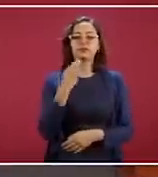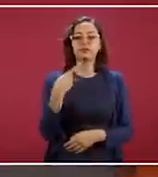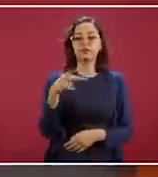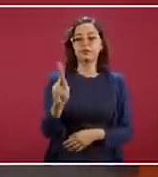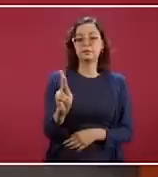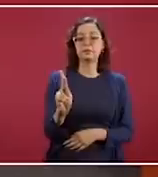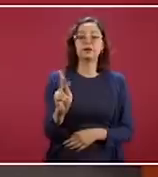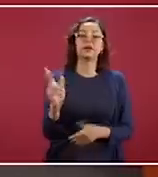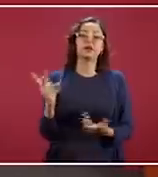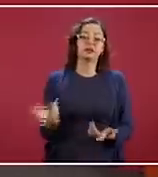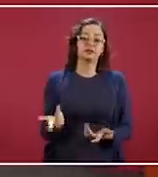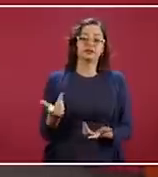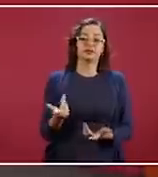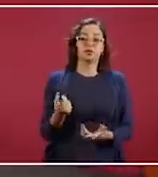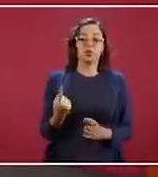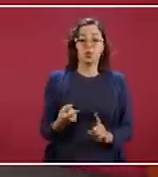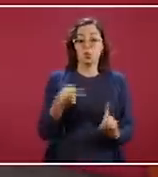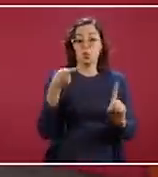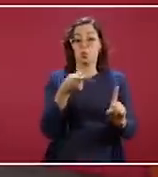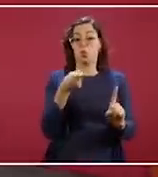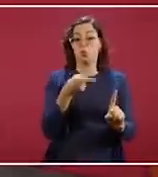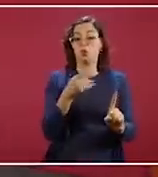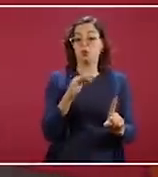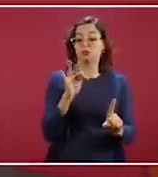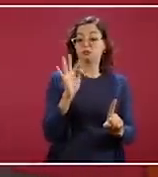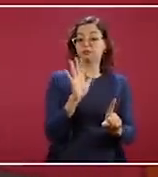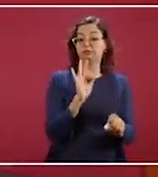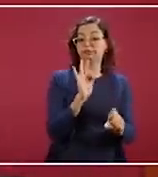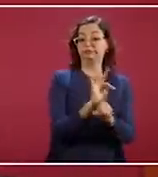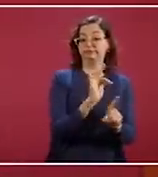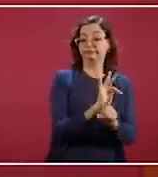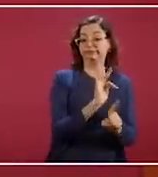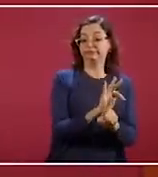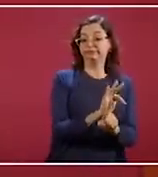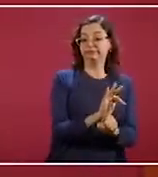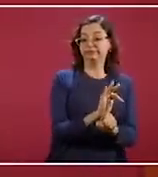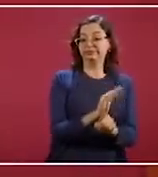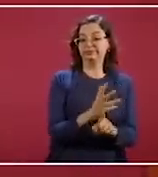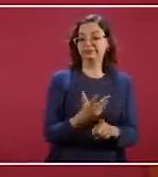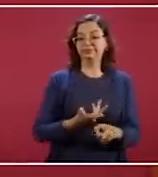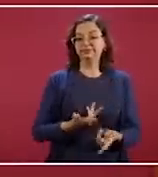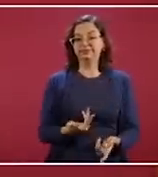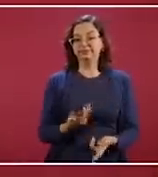palomas mensajeras o con halcones.